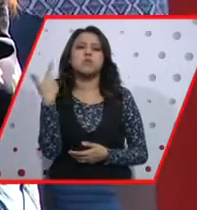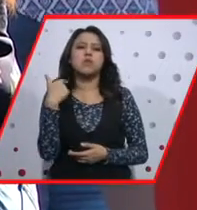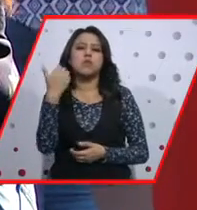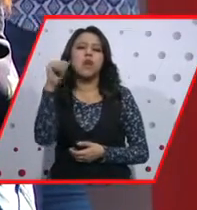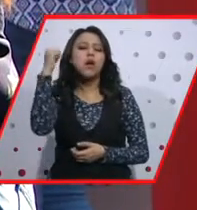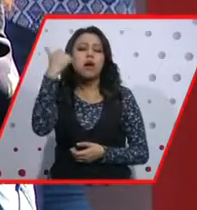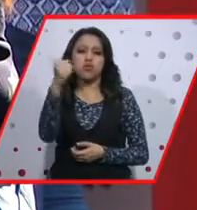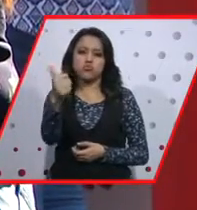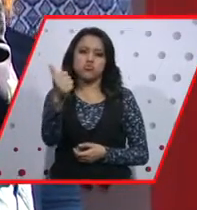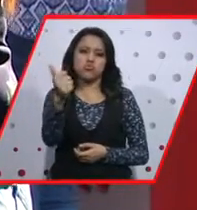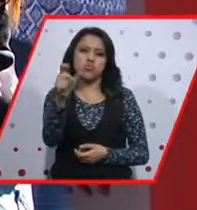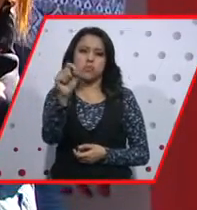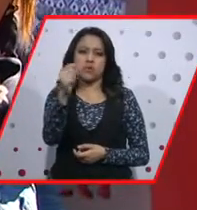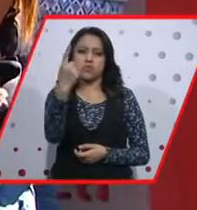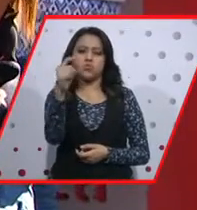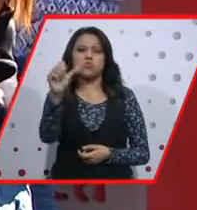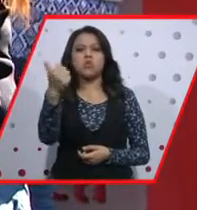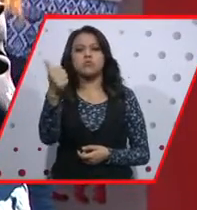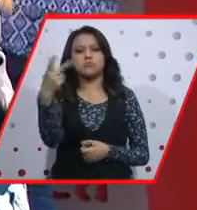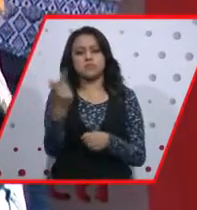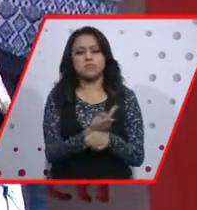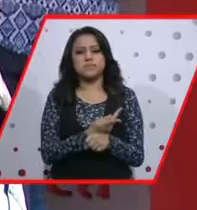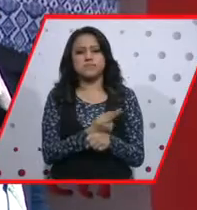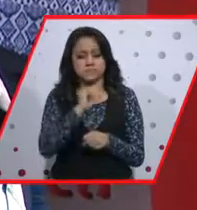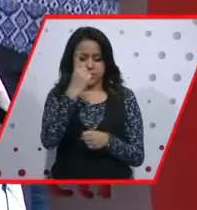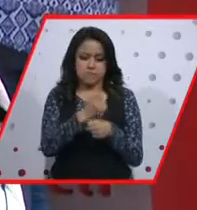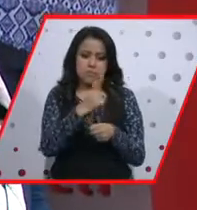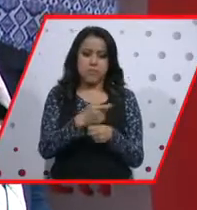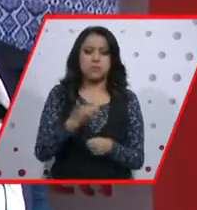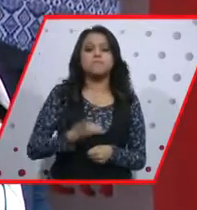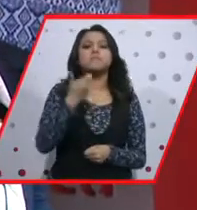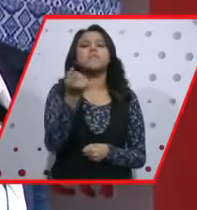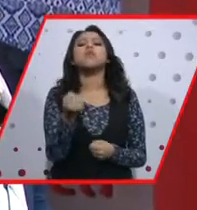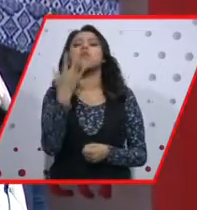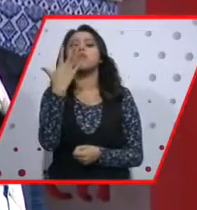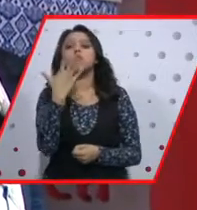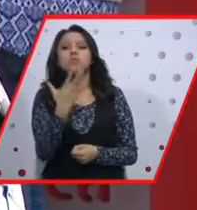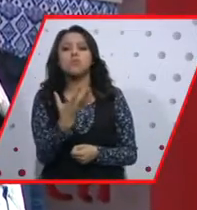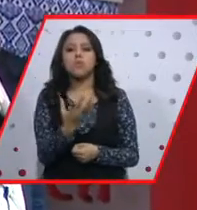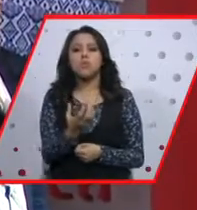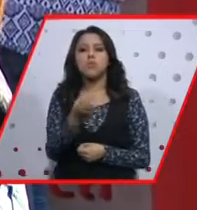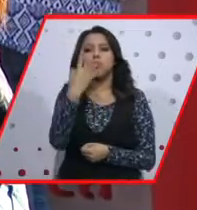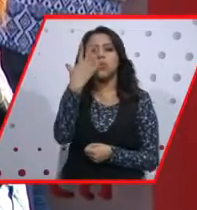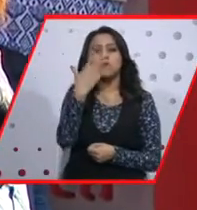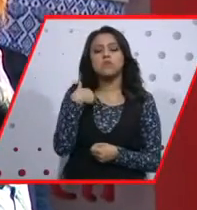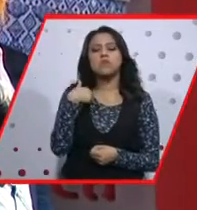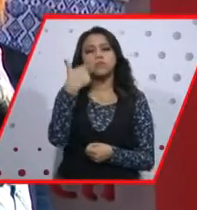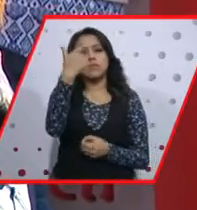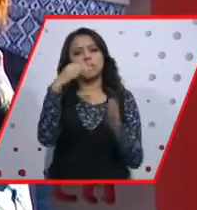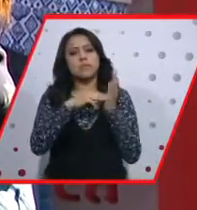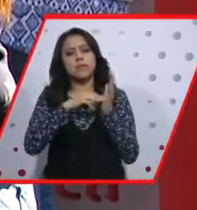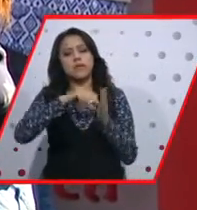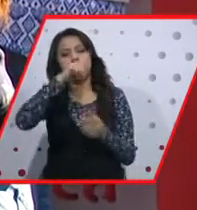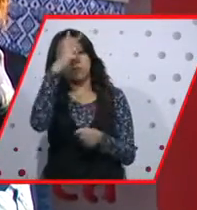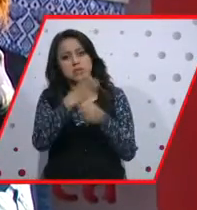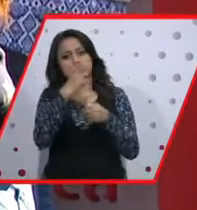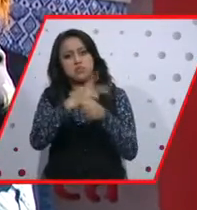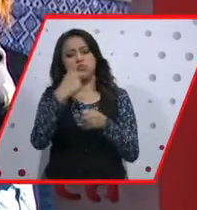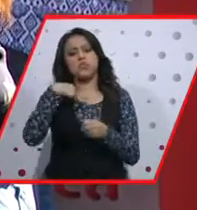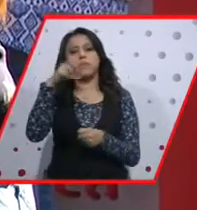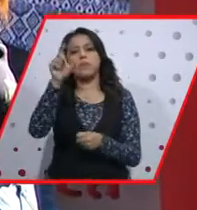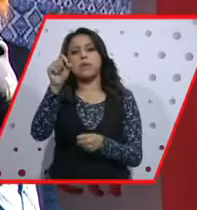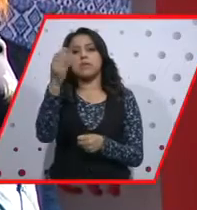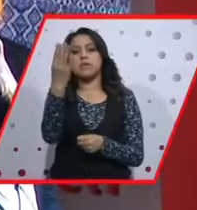agosto, el 21 de agosto le hice el primer pago. ¿De cuánto fue? De 7,000, y luego el segundo pago le hice el 29 de agosto de